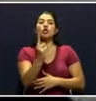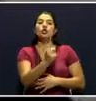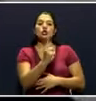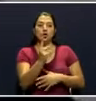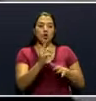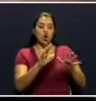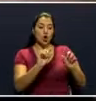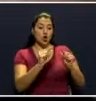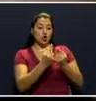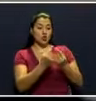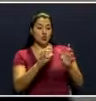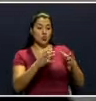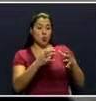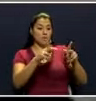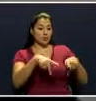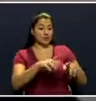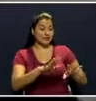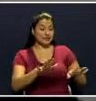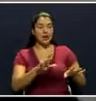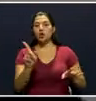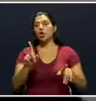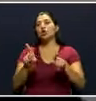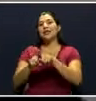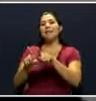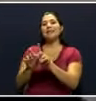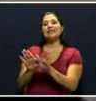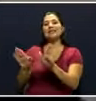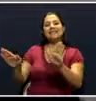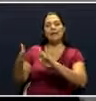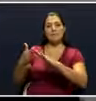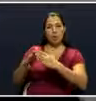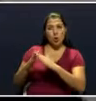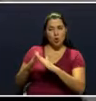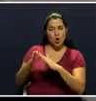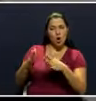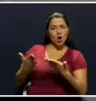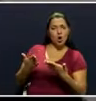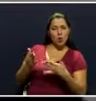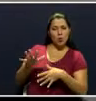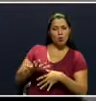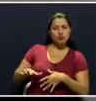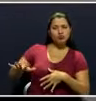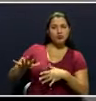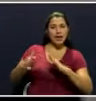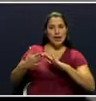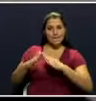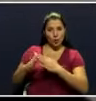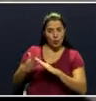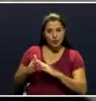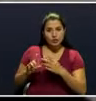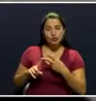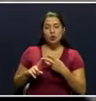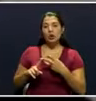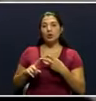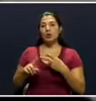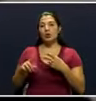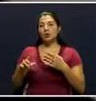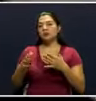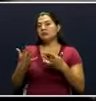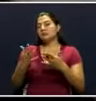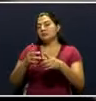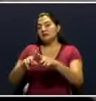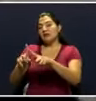personas, sino a nivel poblacional, comportamiento de las poblaciones, comportamientos de